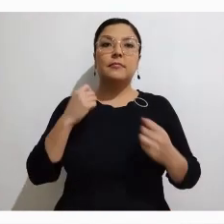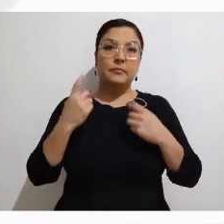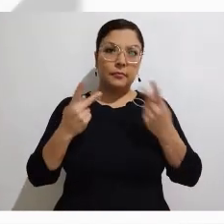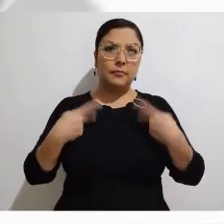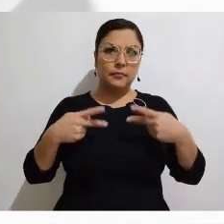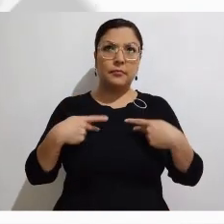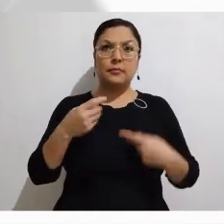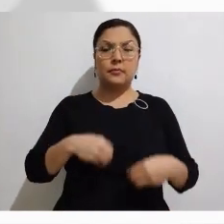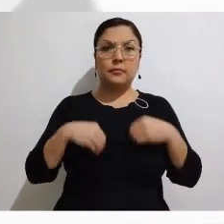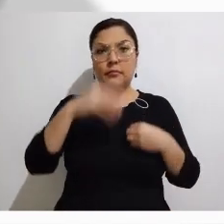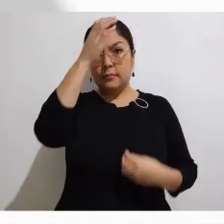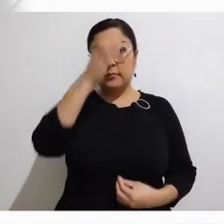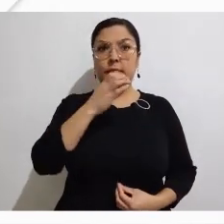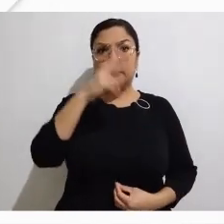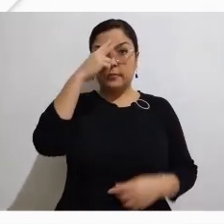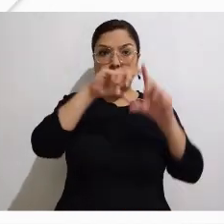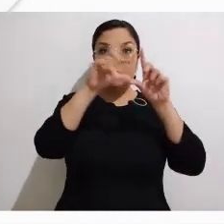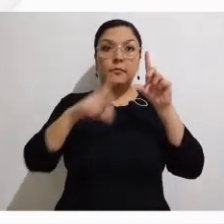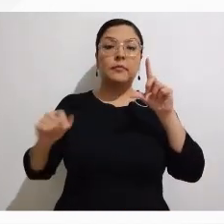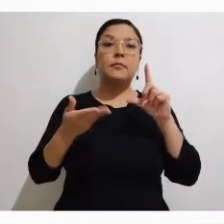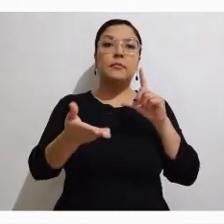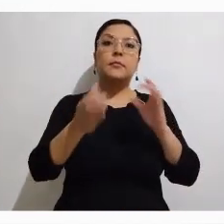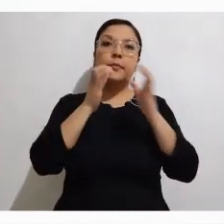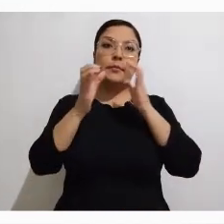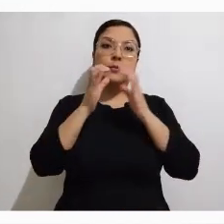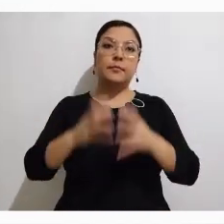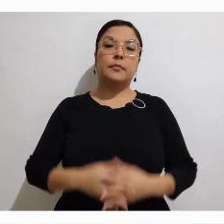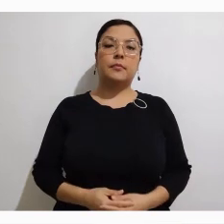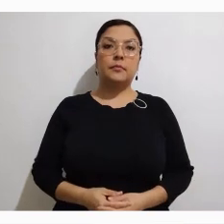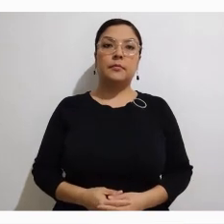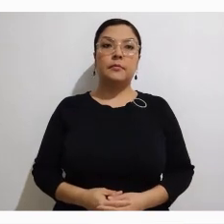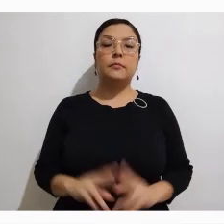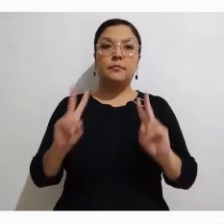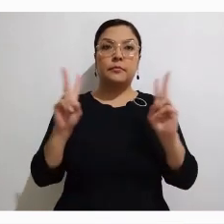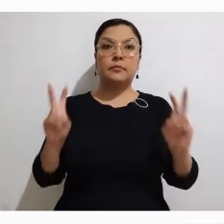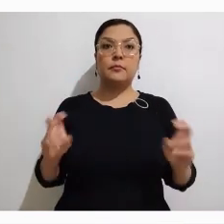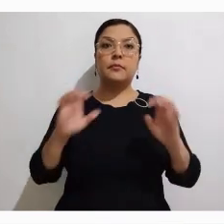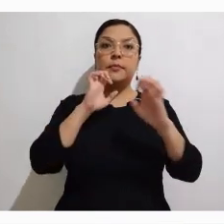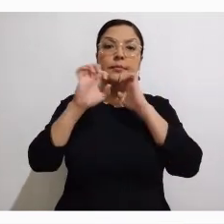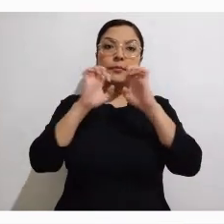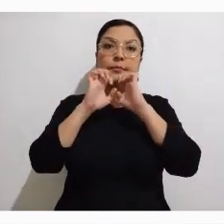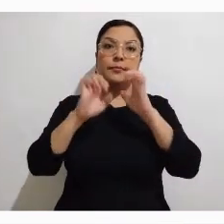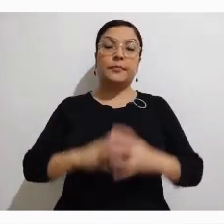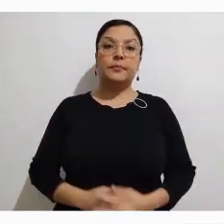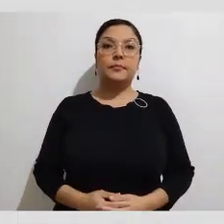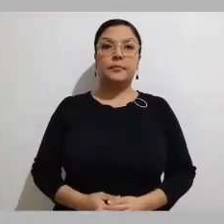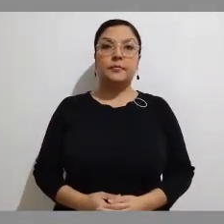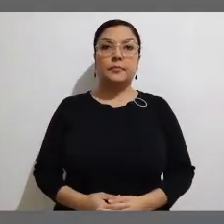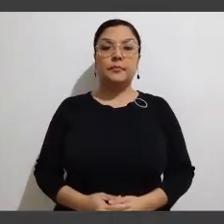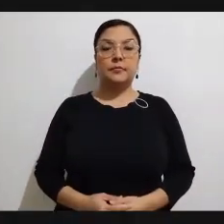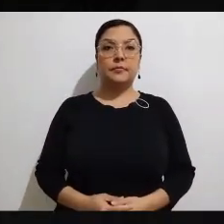vida democrática de Coahuila y de México en comunicación directa con usted. La entrevista.